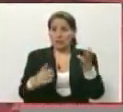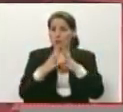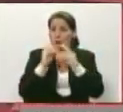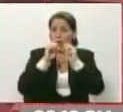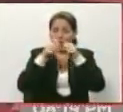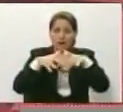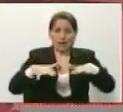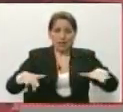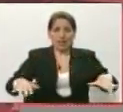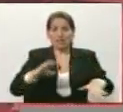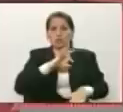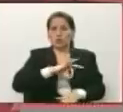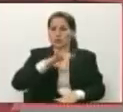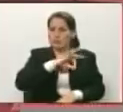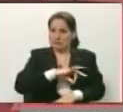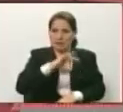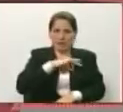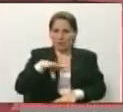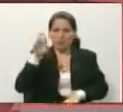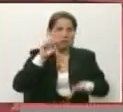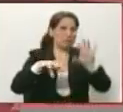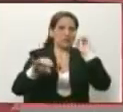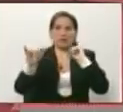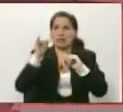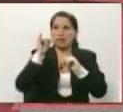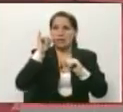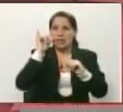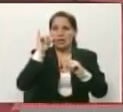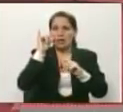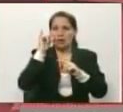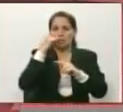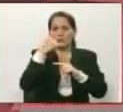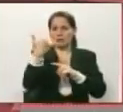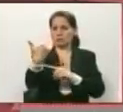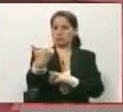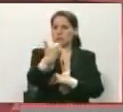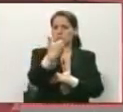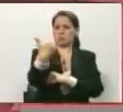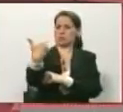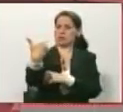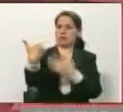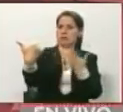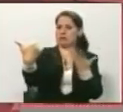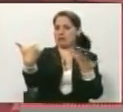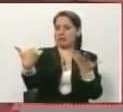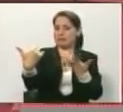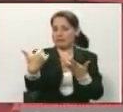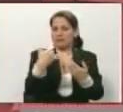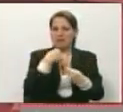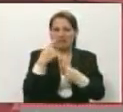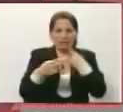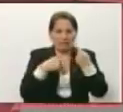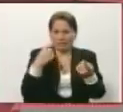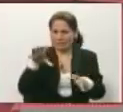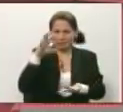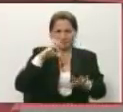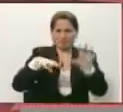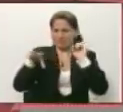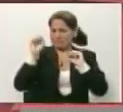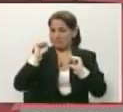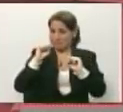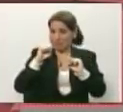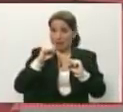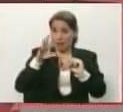tipo. Uno no les entiende cuando se graban. Ustedes no lo ven, traten de entender un discurso de Juanito Alimaña. Y el que lo entienda